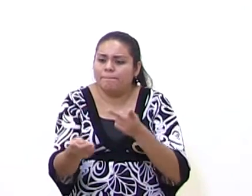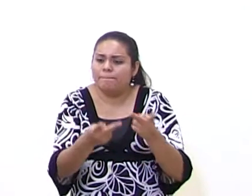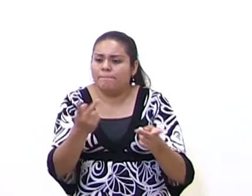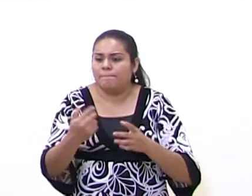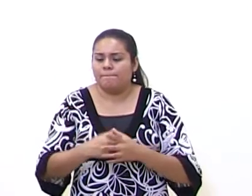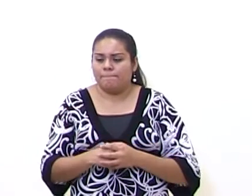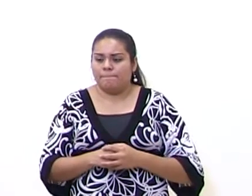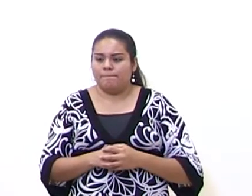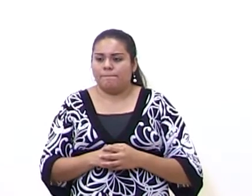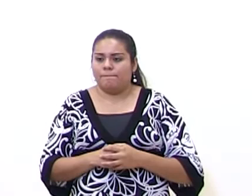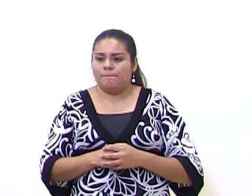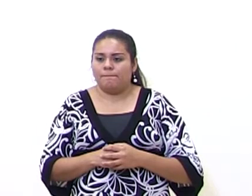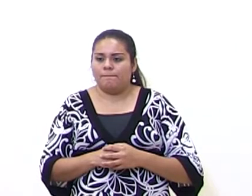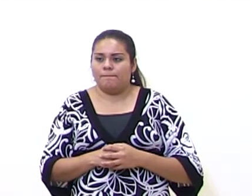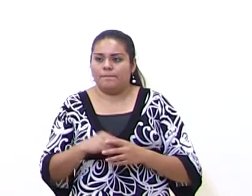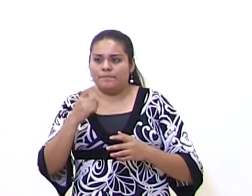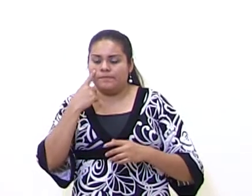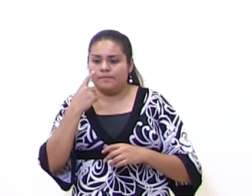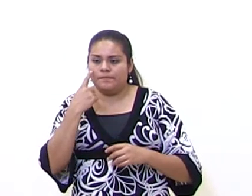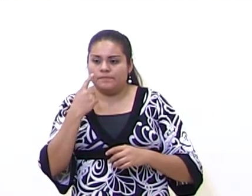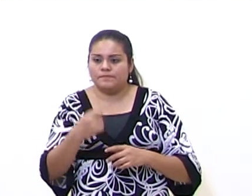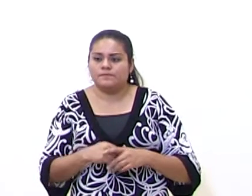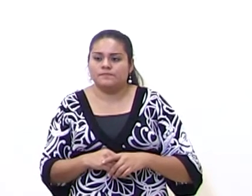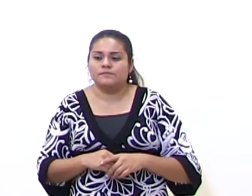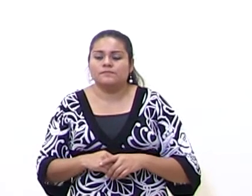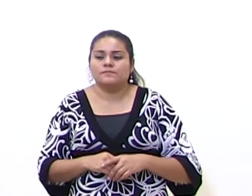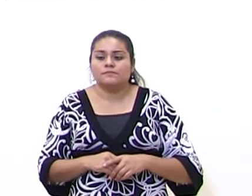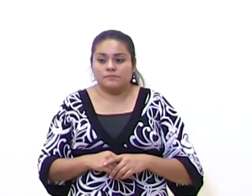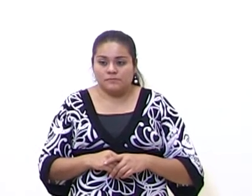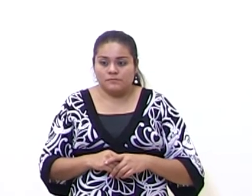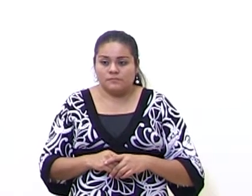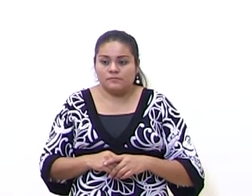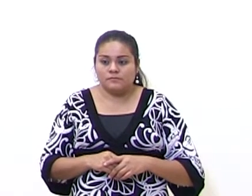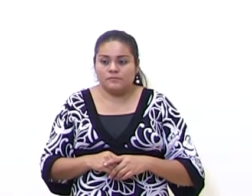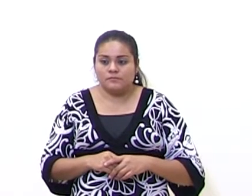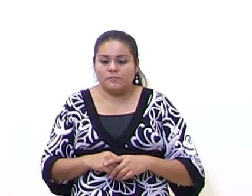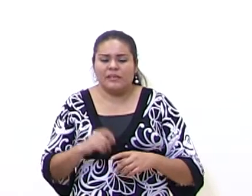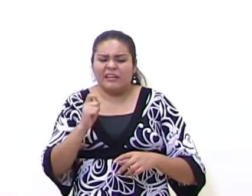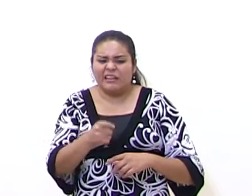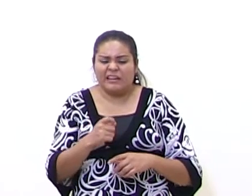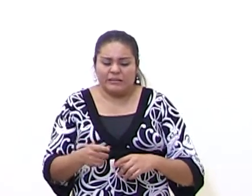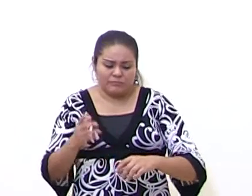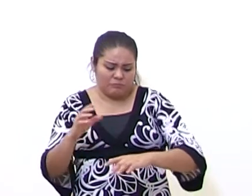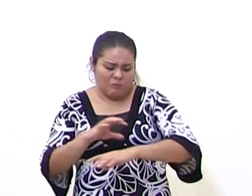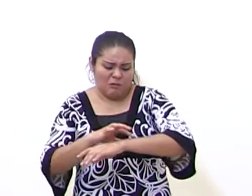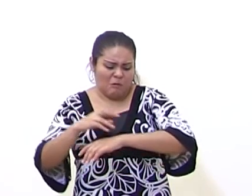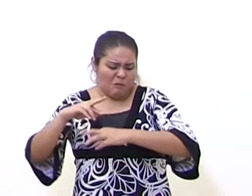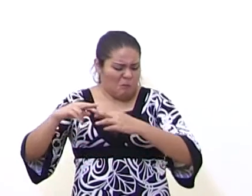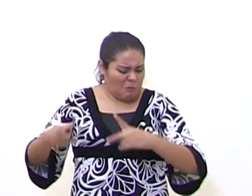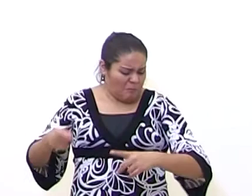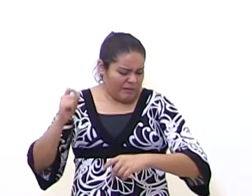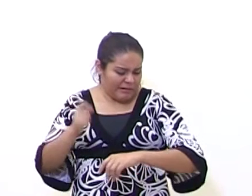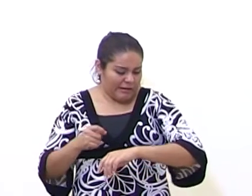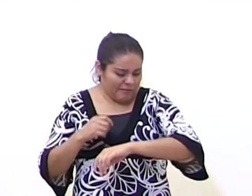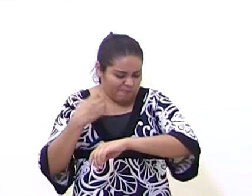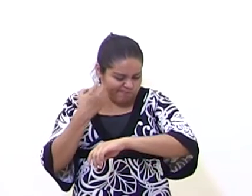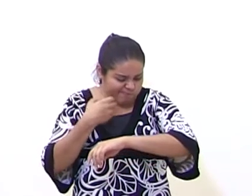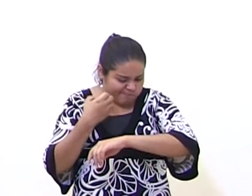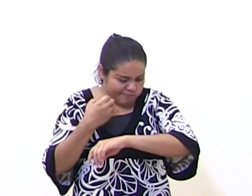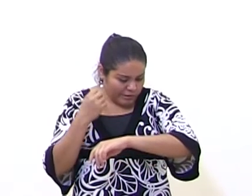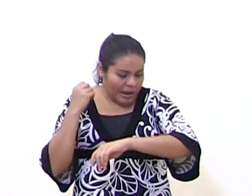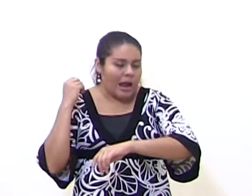cayó porque se rompió la pierna. Problemas de osteoporosis, causa, efecto.